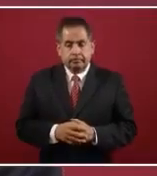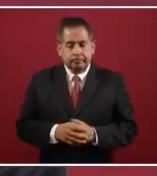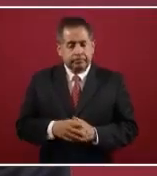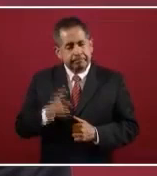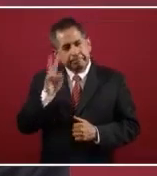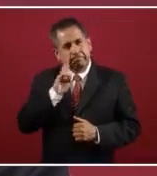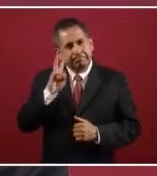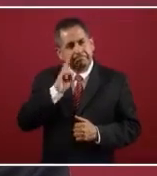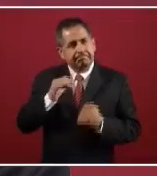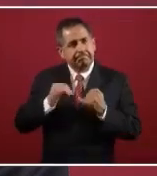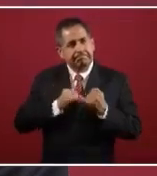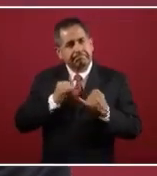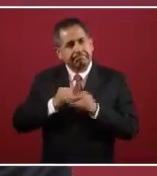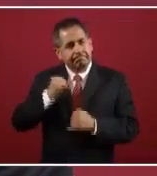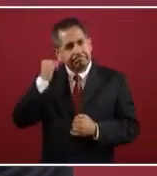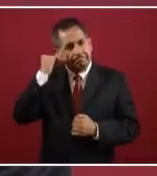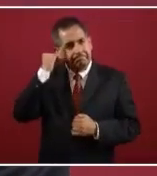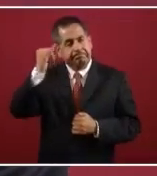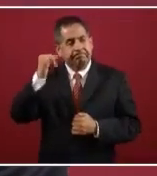apostamos solo